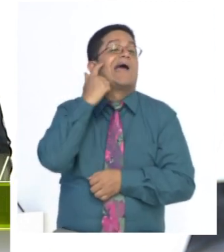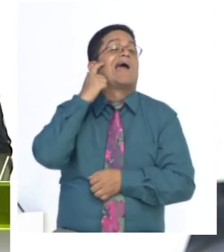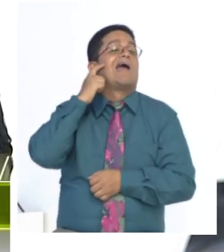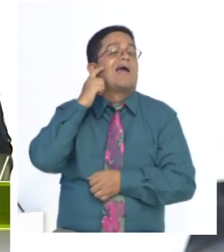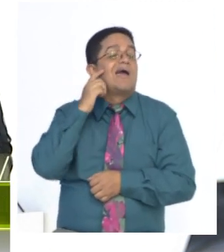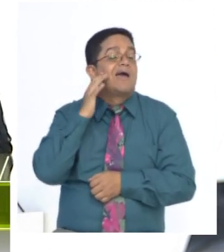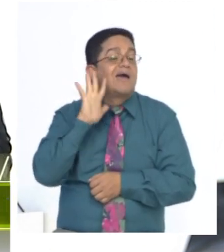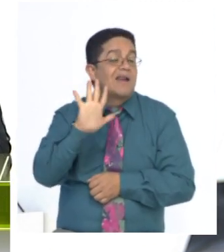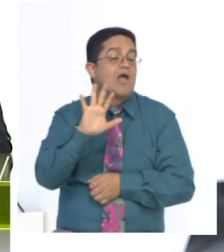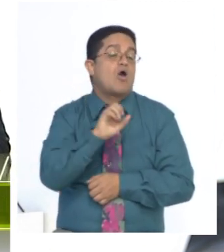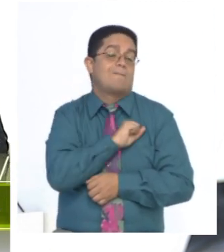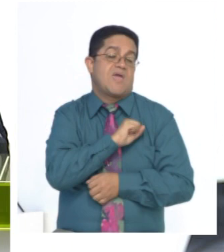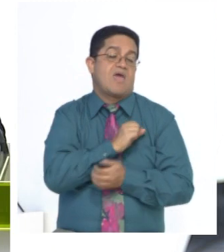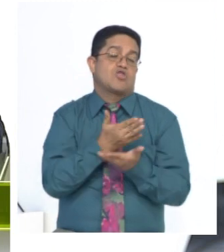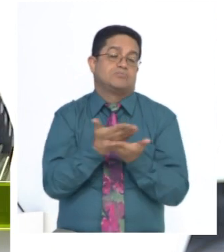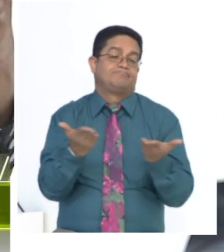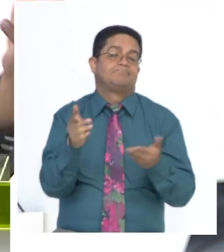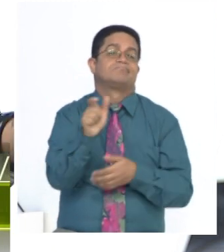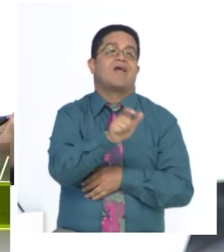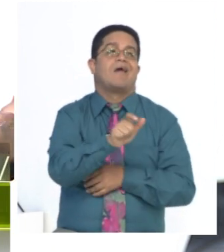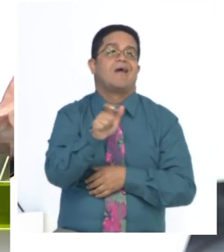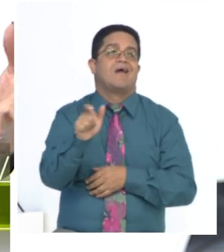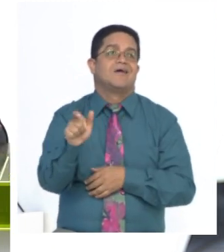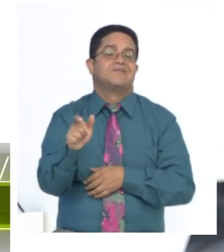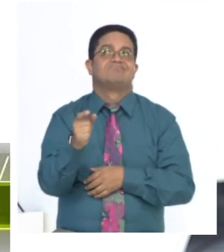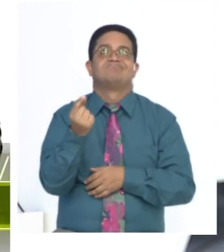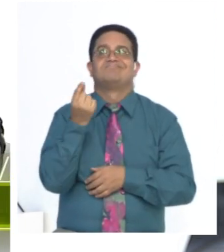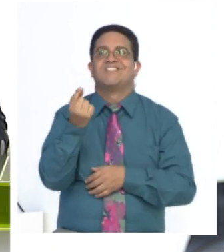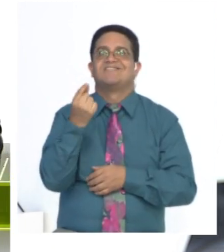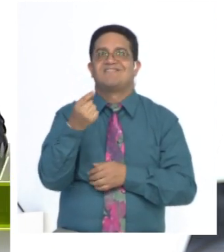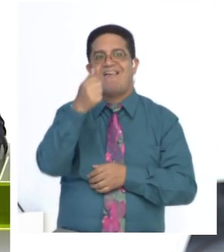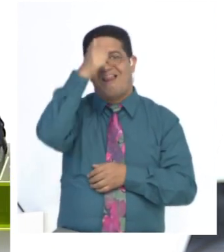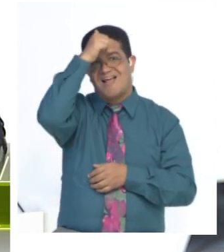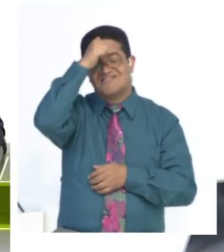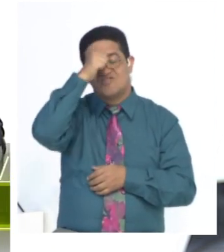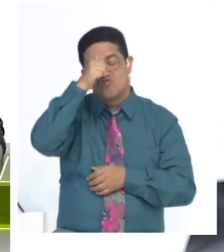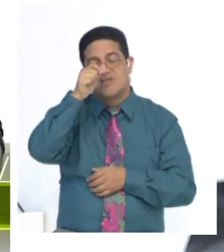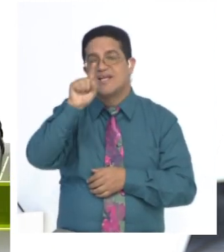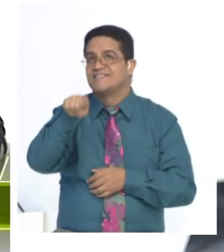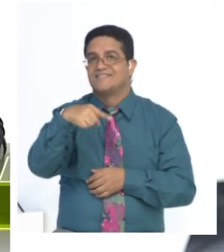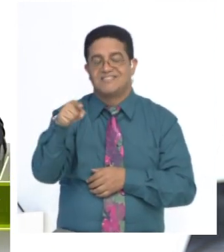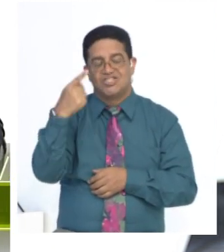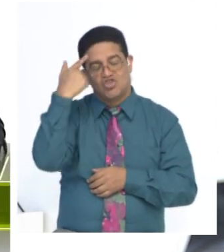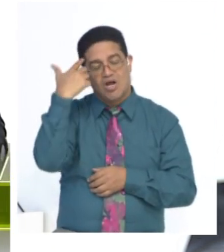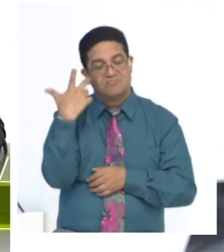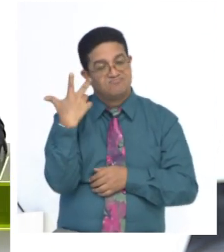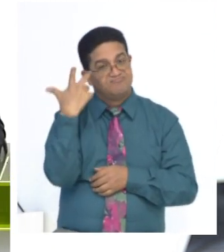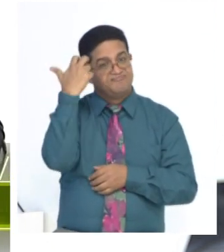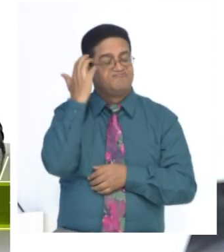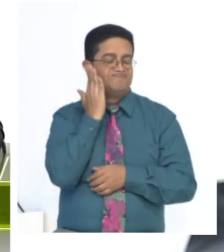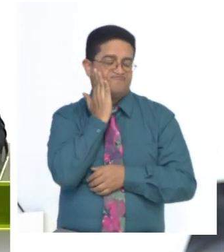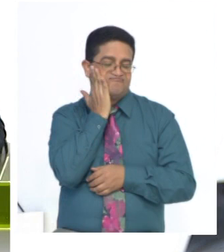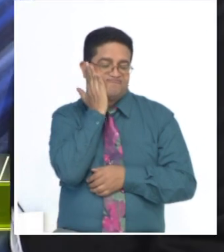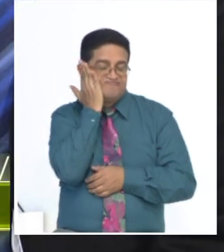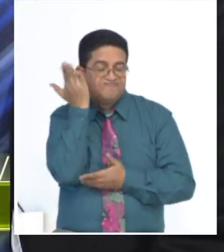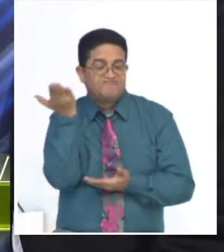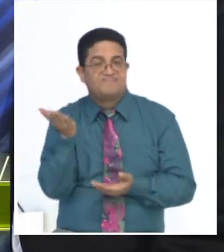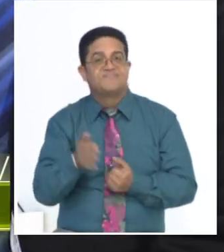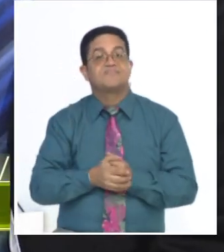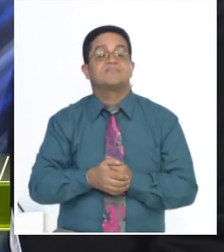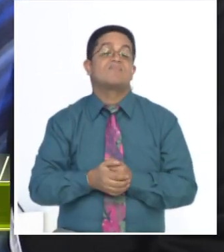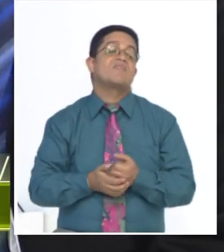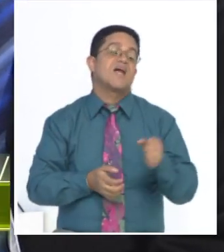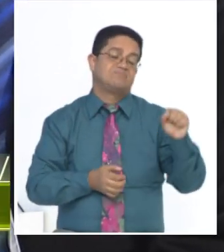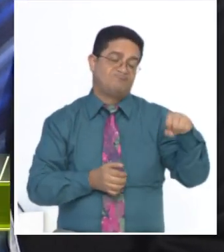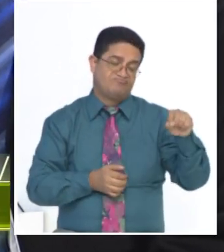los mayores temores que tiene el paciente a veces ni siquiera es la cirugía como tal, Sí, sino sin la duda. anestesia per se. Sí, y realmente el